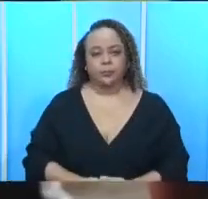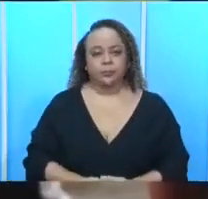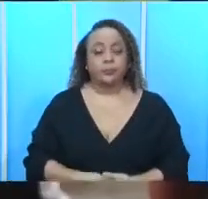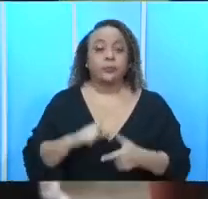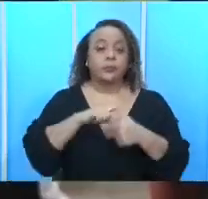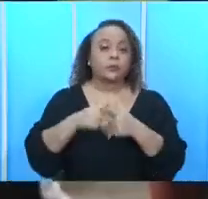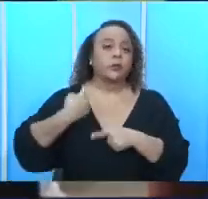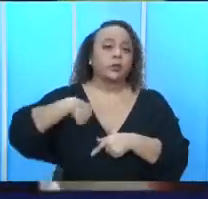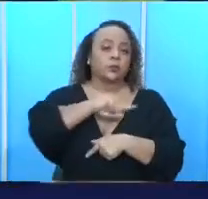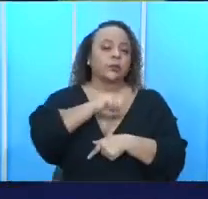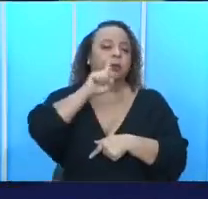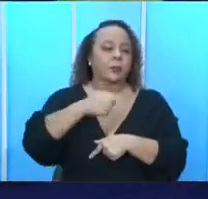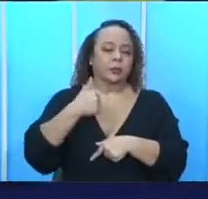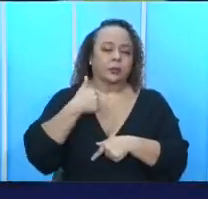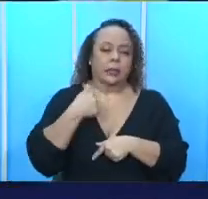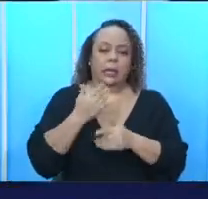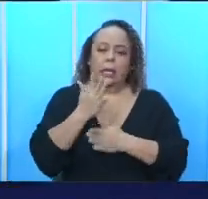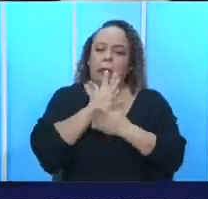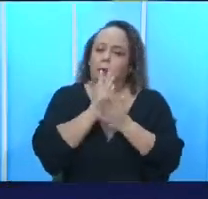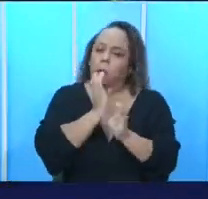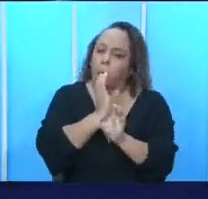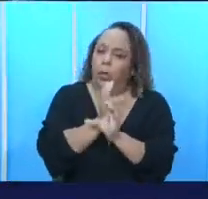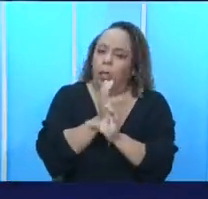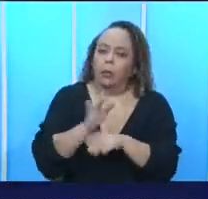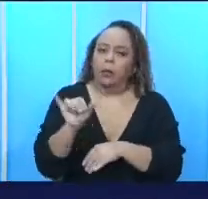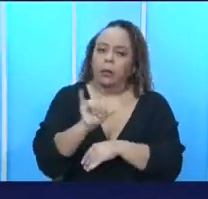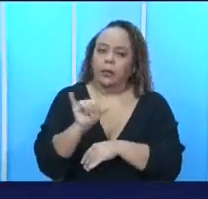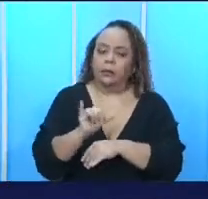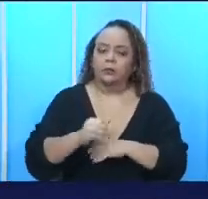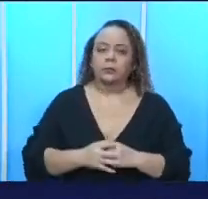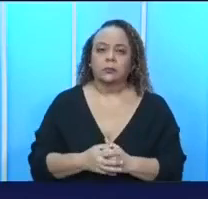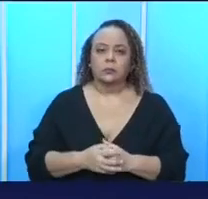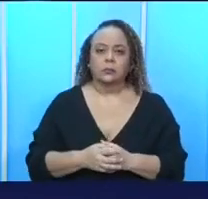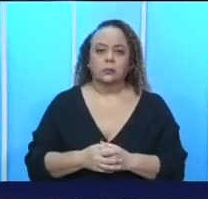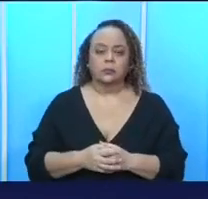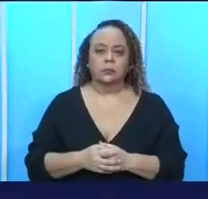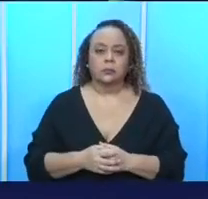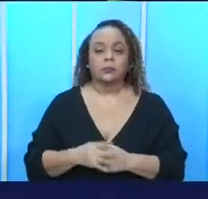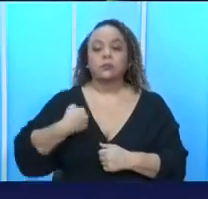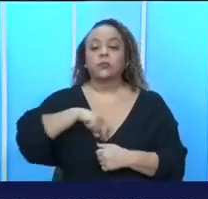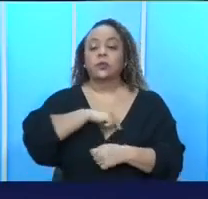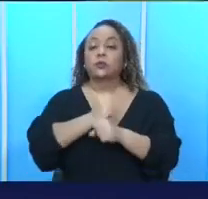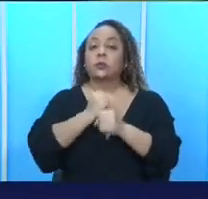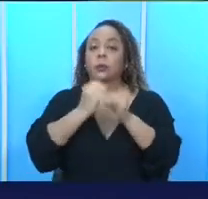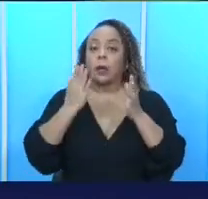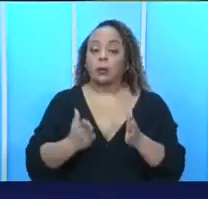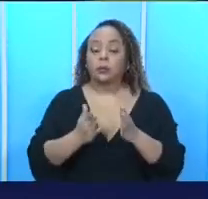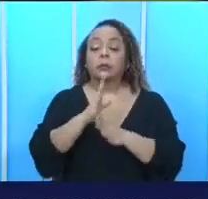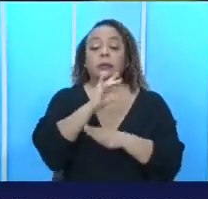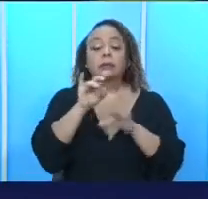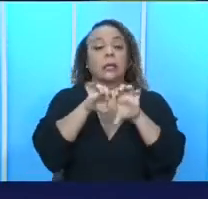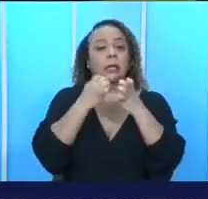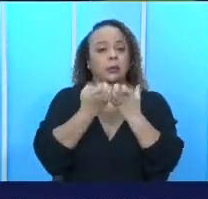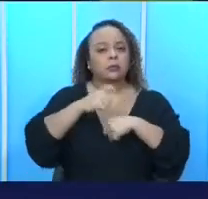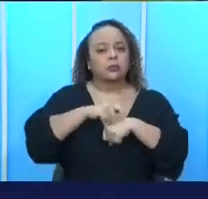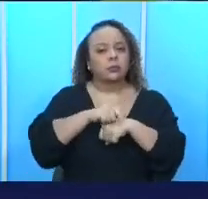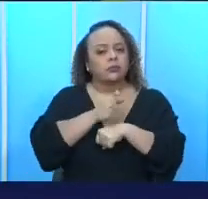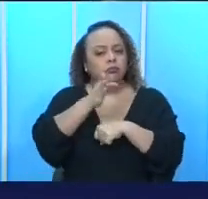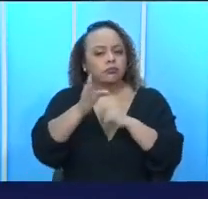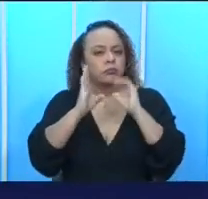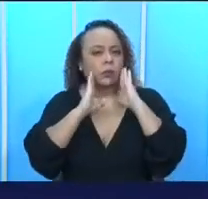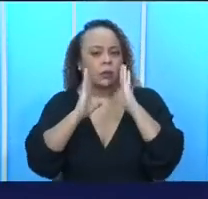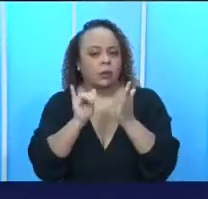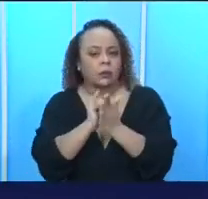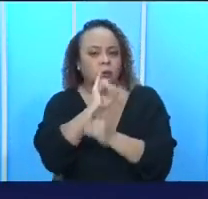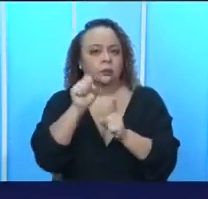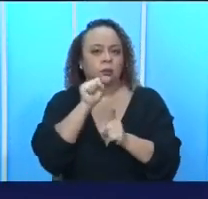que tengamos que tener un particular cuidado también en nuestro personal, nuestros equipos a la hora de ir a atender